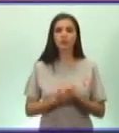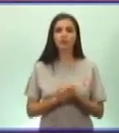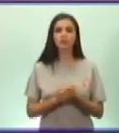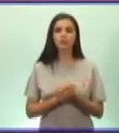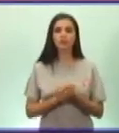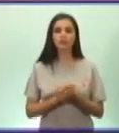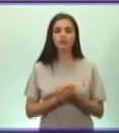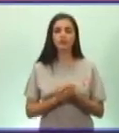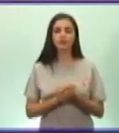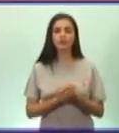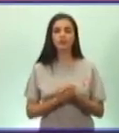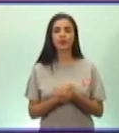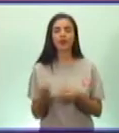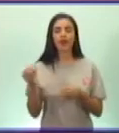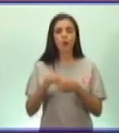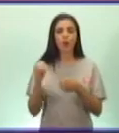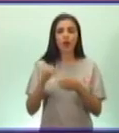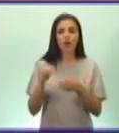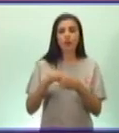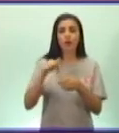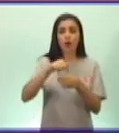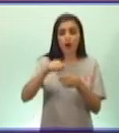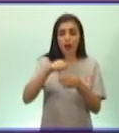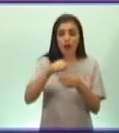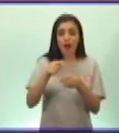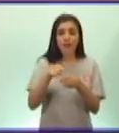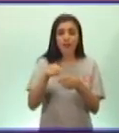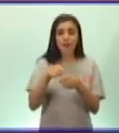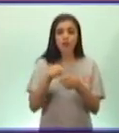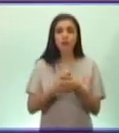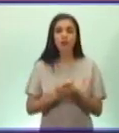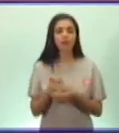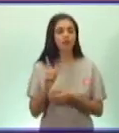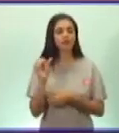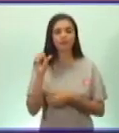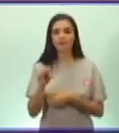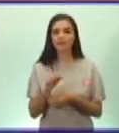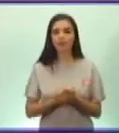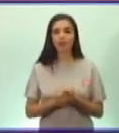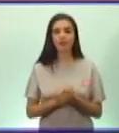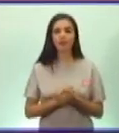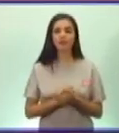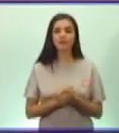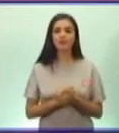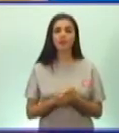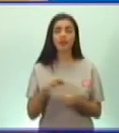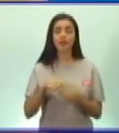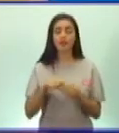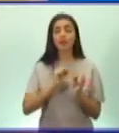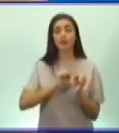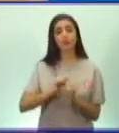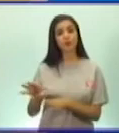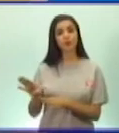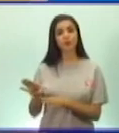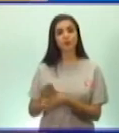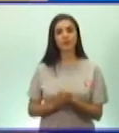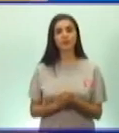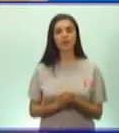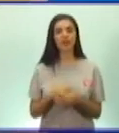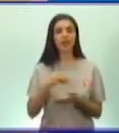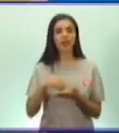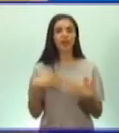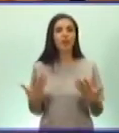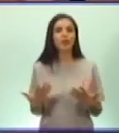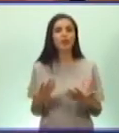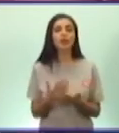porque se van acumulando en el citoplasma y eso no está bien. Entonces las células las eliminan. ¿Y a dónde van esas moléculas